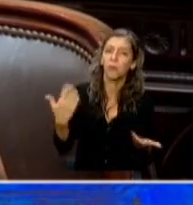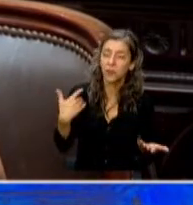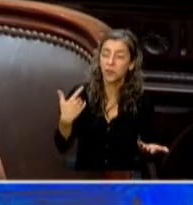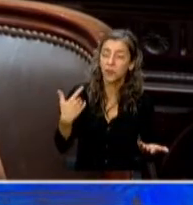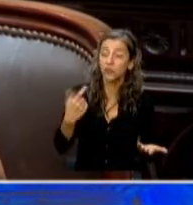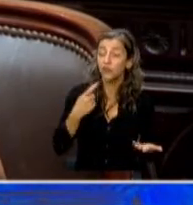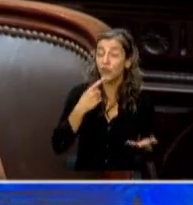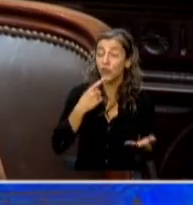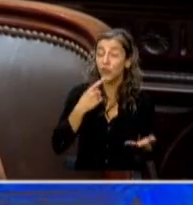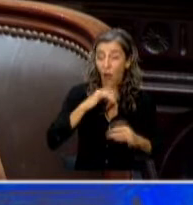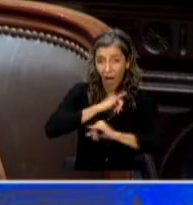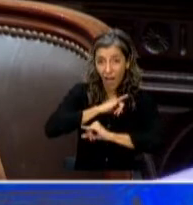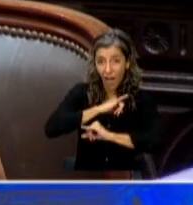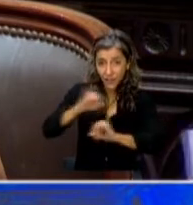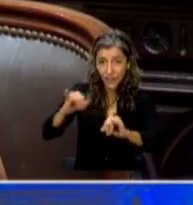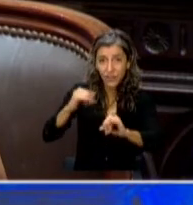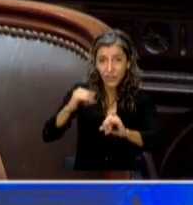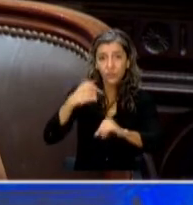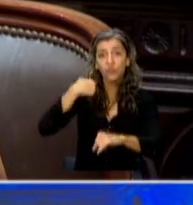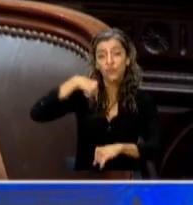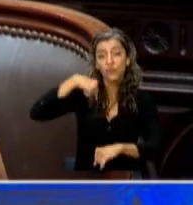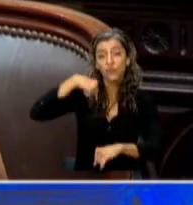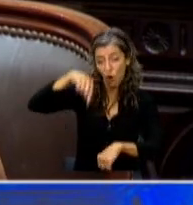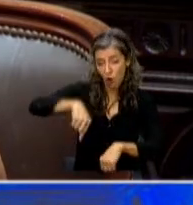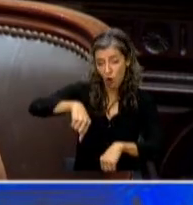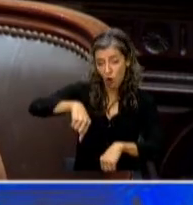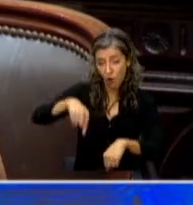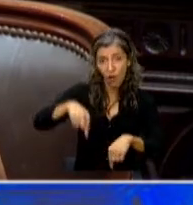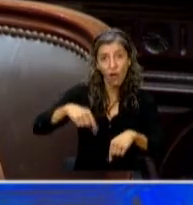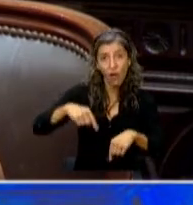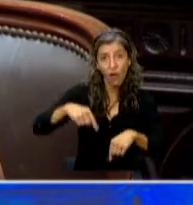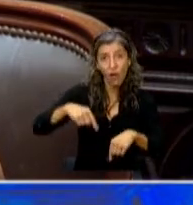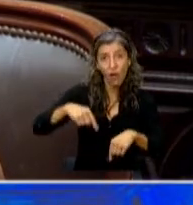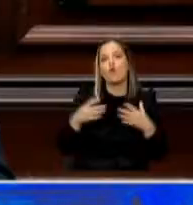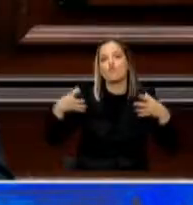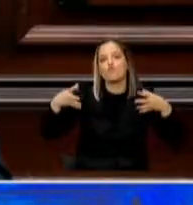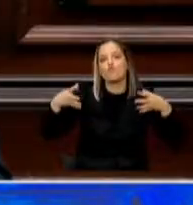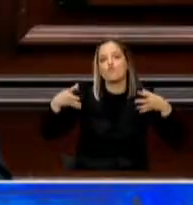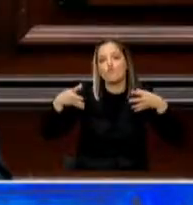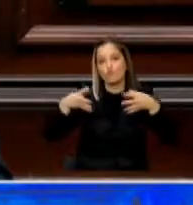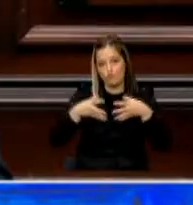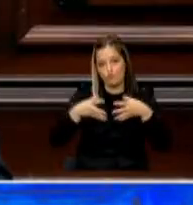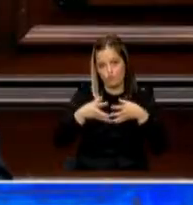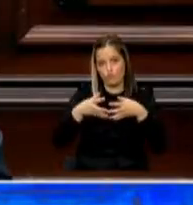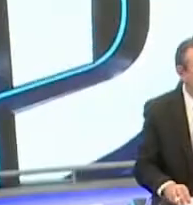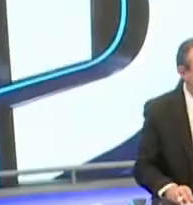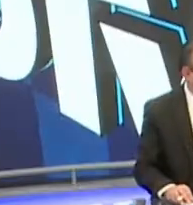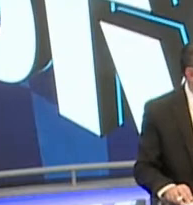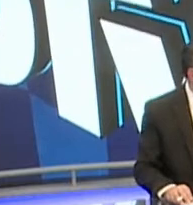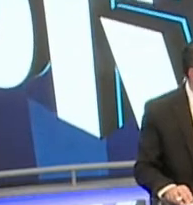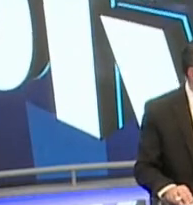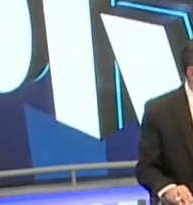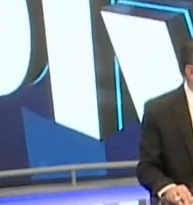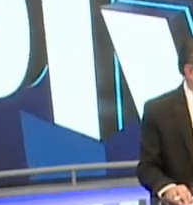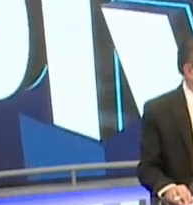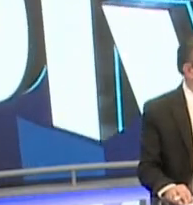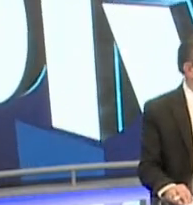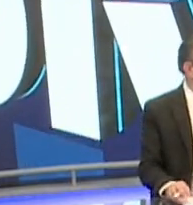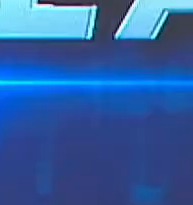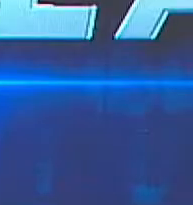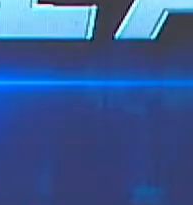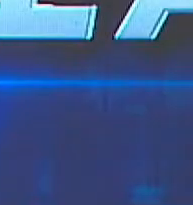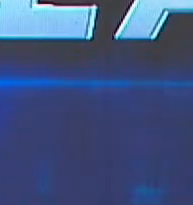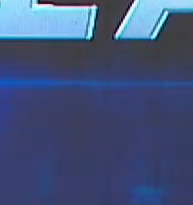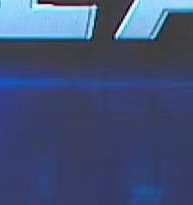producto de una disputa territorial del narcomenudeo y el microtráfico, derivaciones obviamente del narcotráfico. Ahora, diputado, ayer el jefe